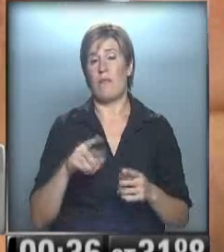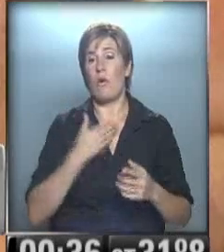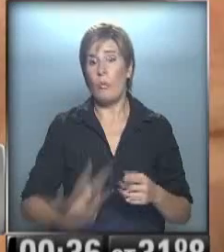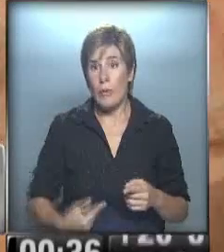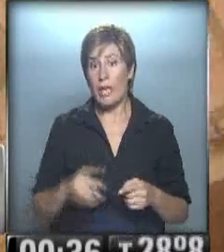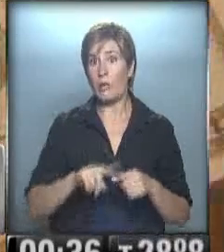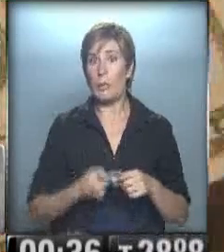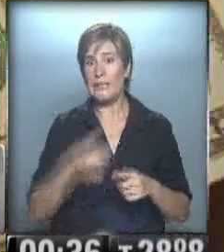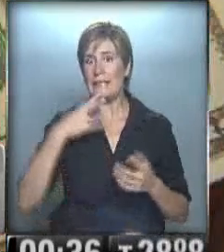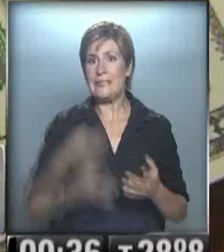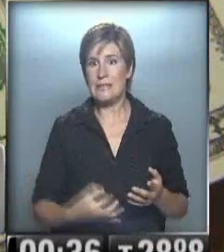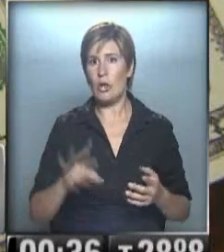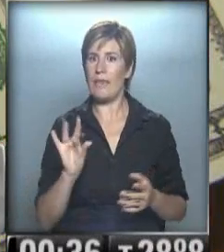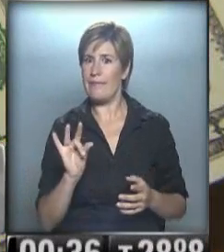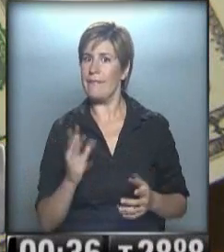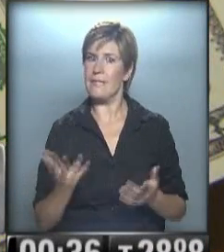son neutras.